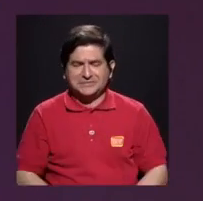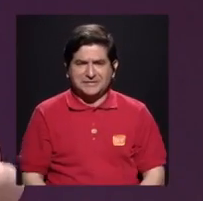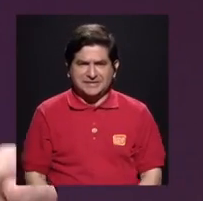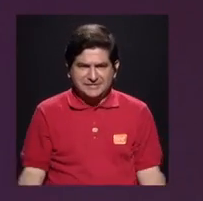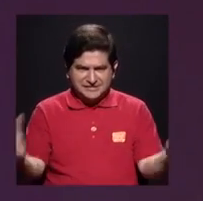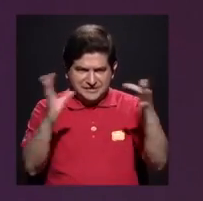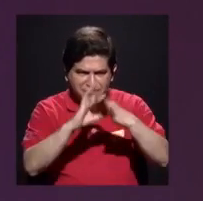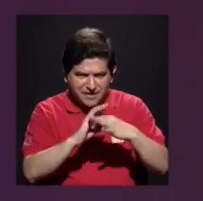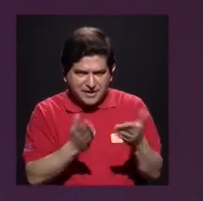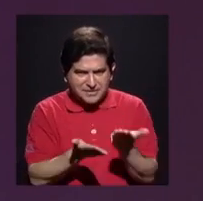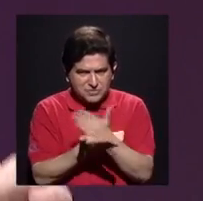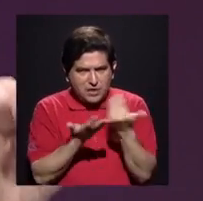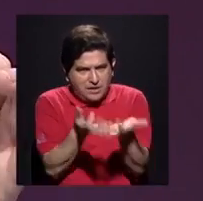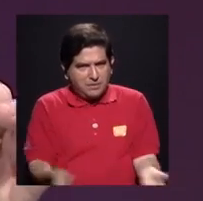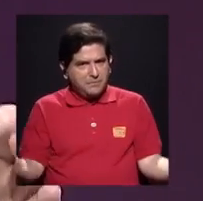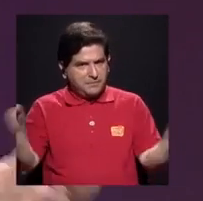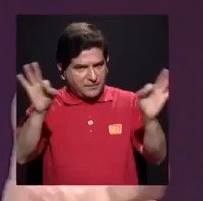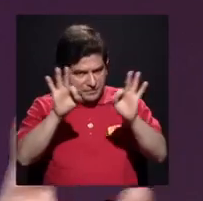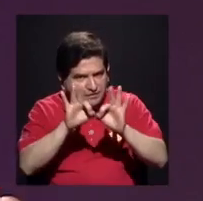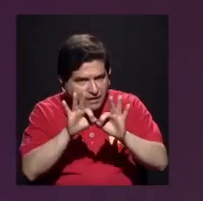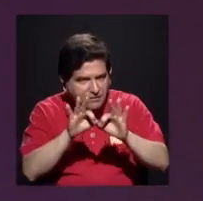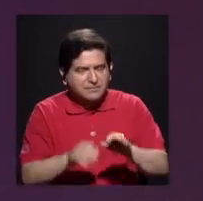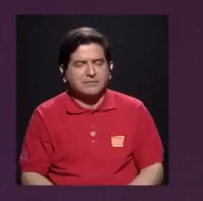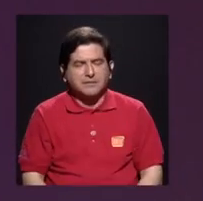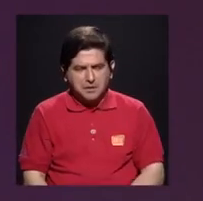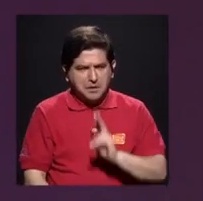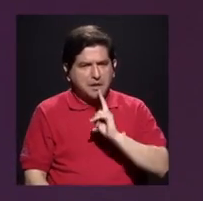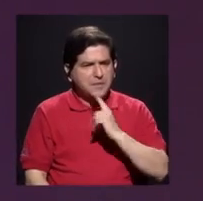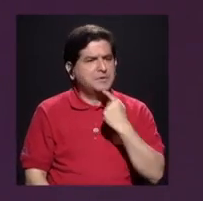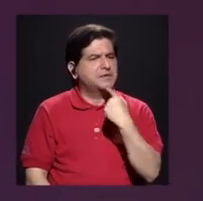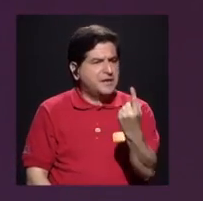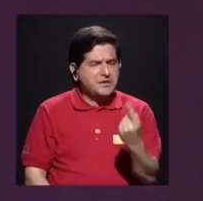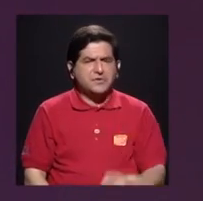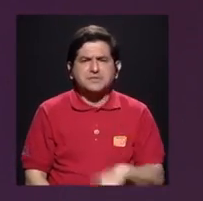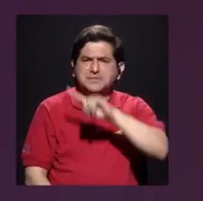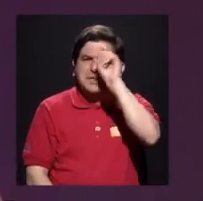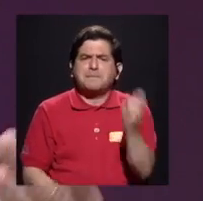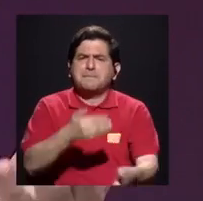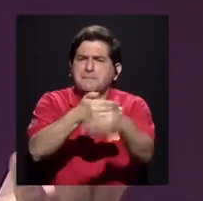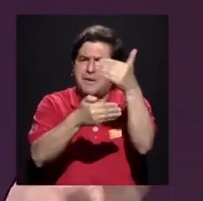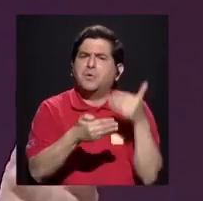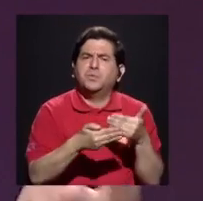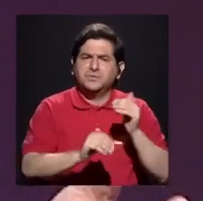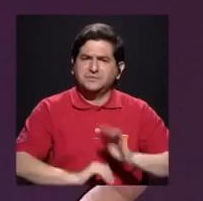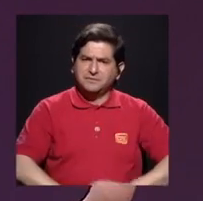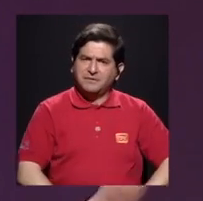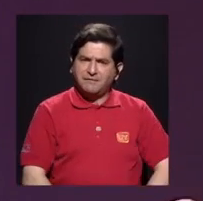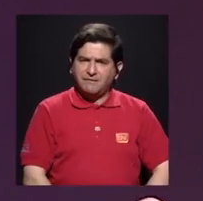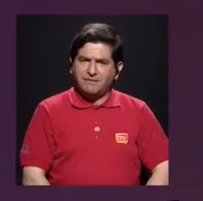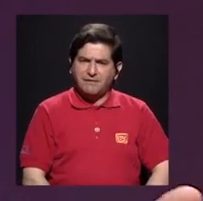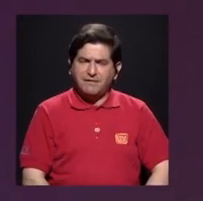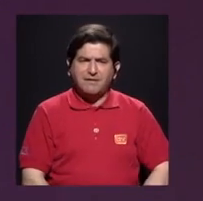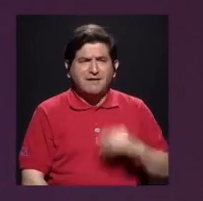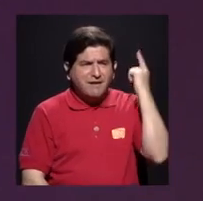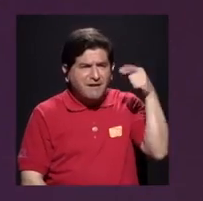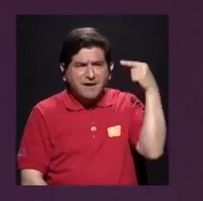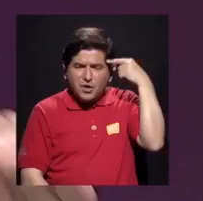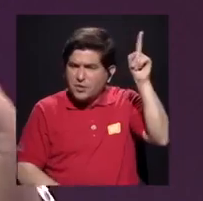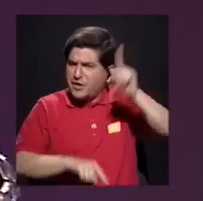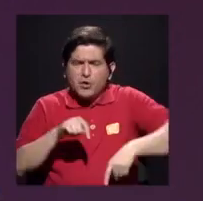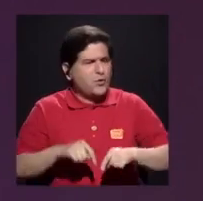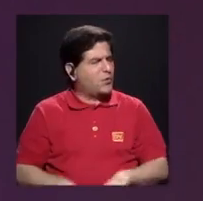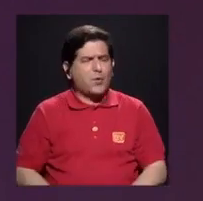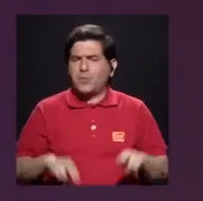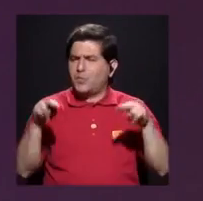relación con algo tan fundamental es cierto lo que planteaban en alguna pregunta anterior de que el estado no puede ser neutral